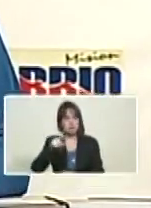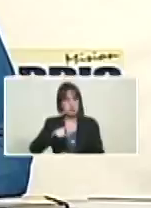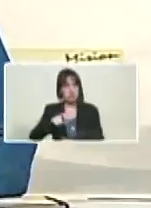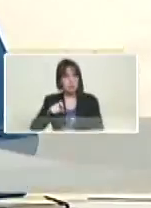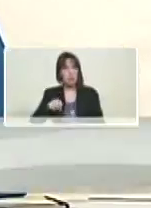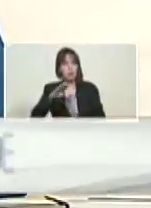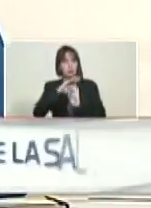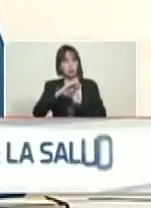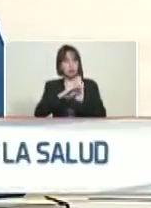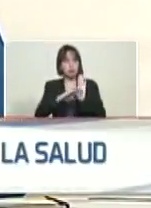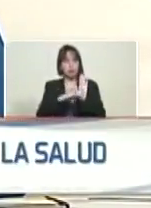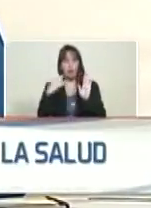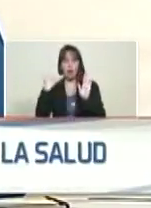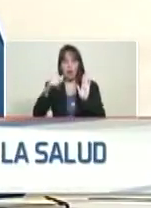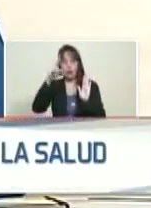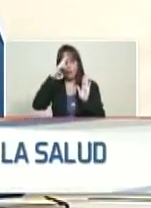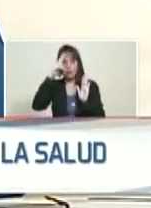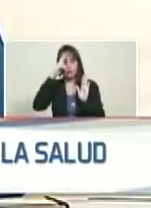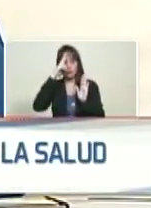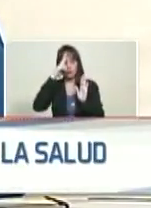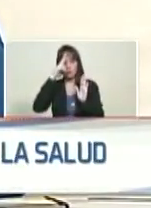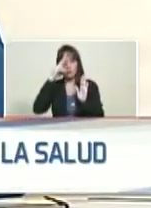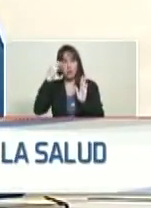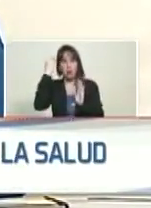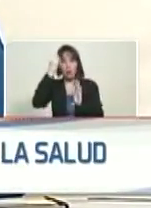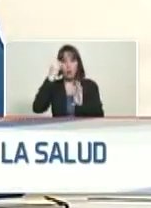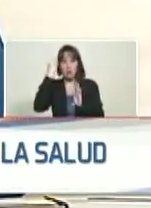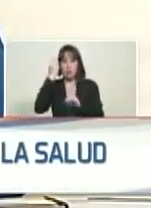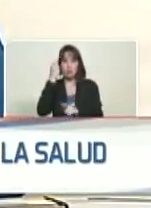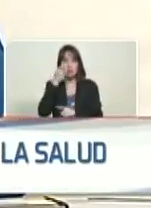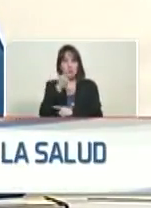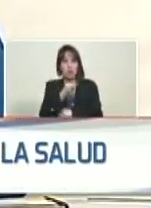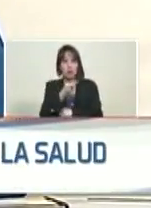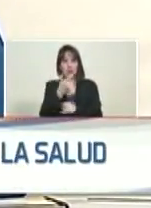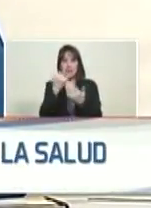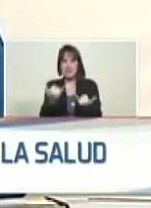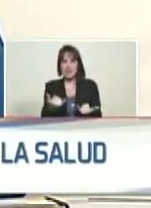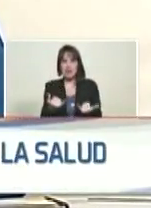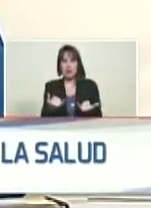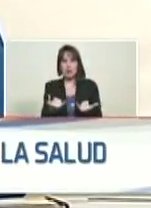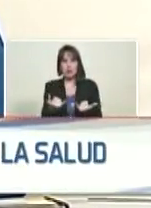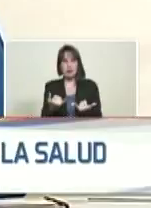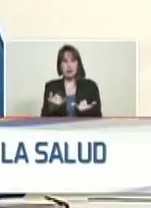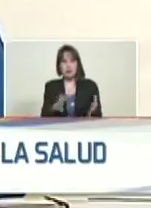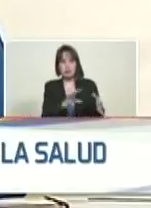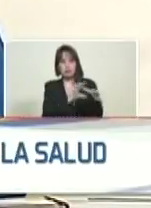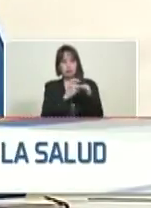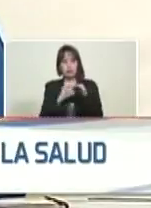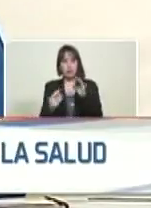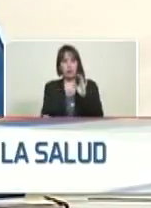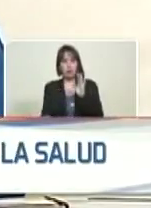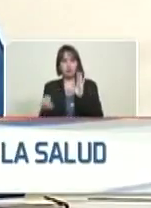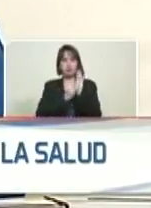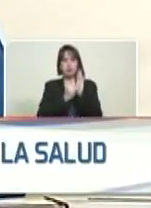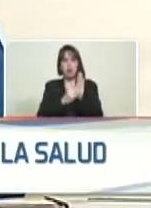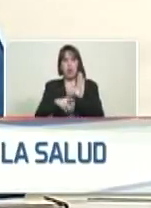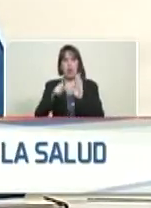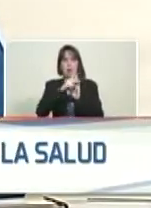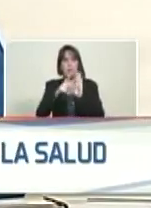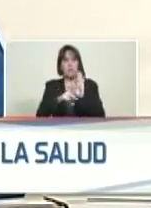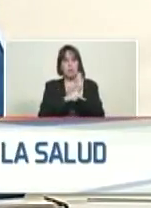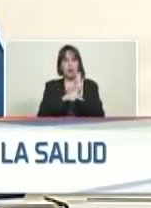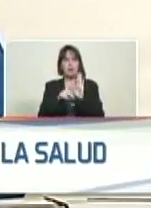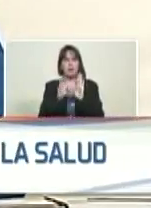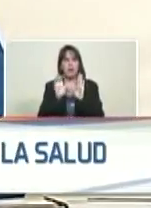y tiene razón. Y creo que debe formar parte de inmediato del Plan de la Patria de